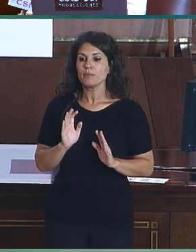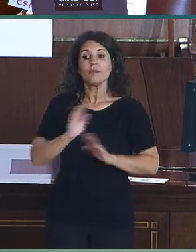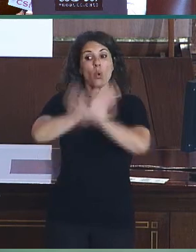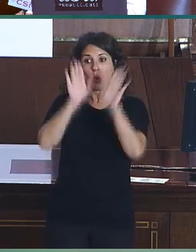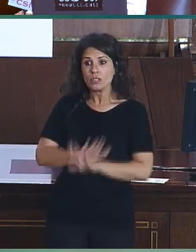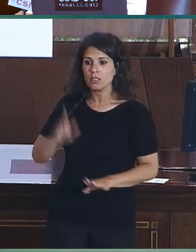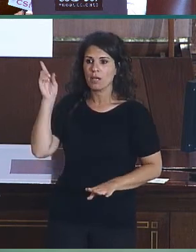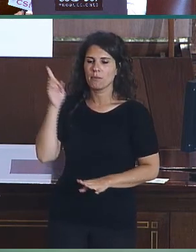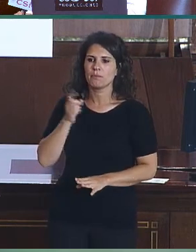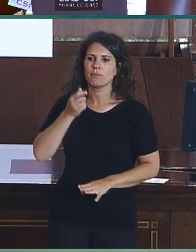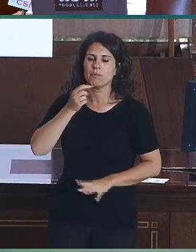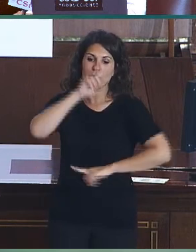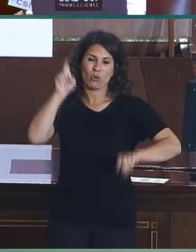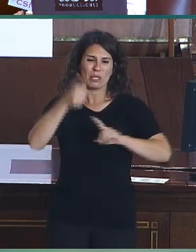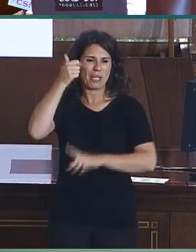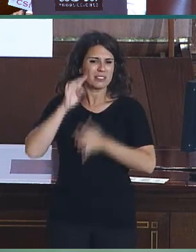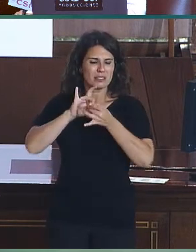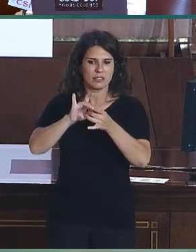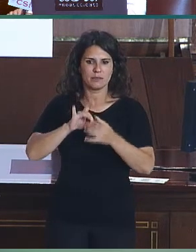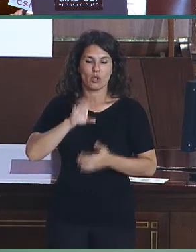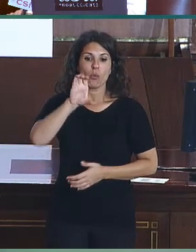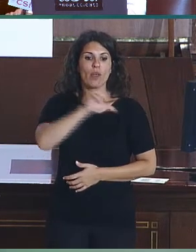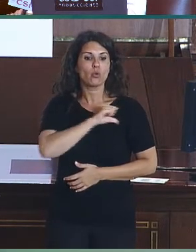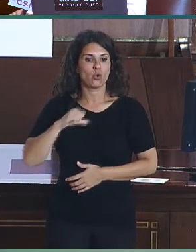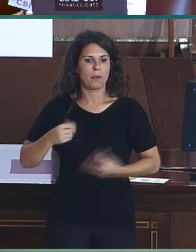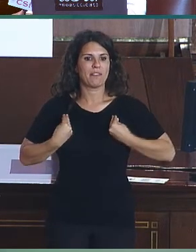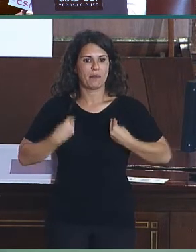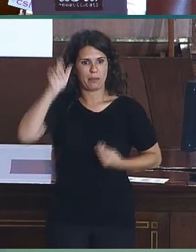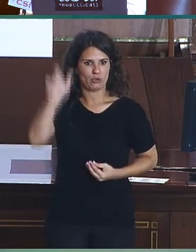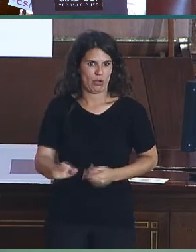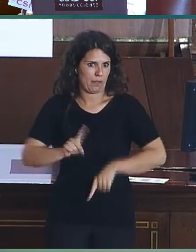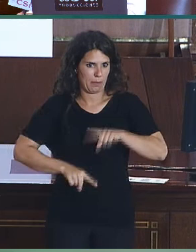finalmente otra relacionada con la comunidad autónoma de residencia.